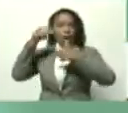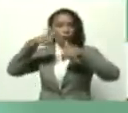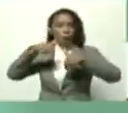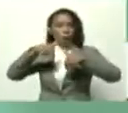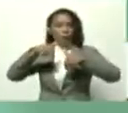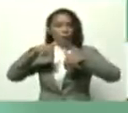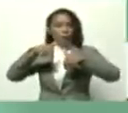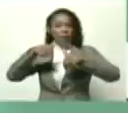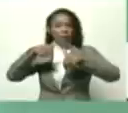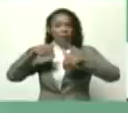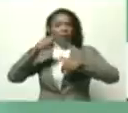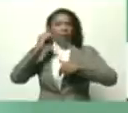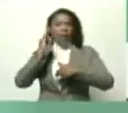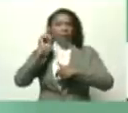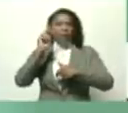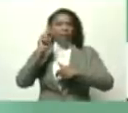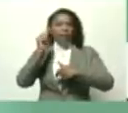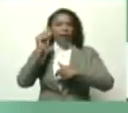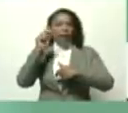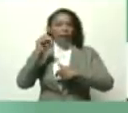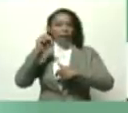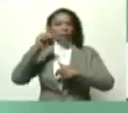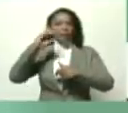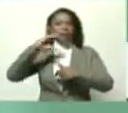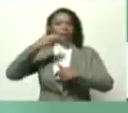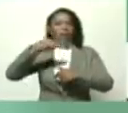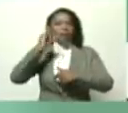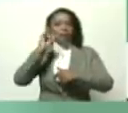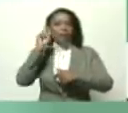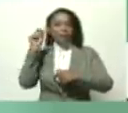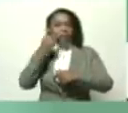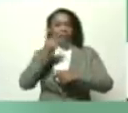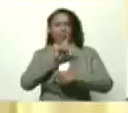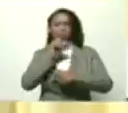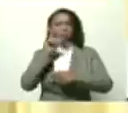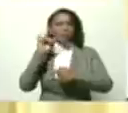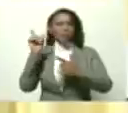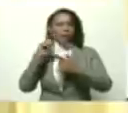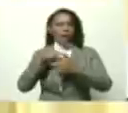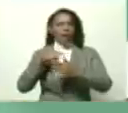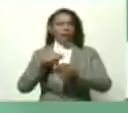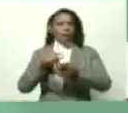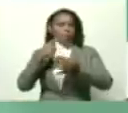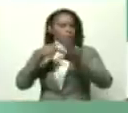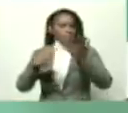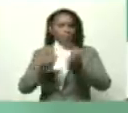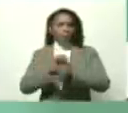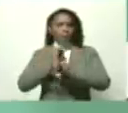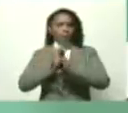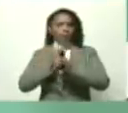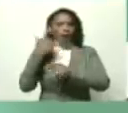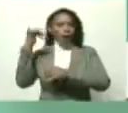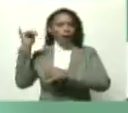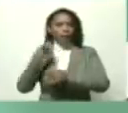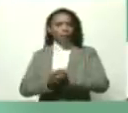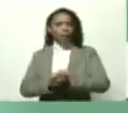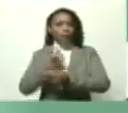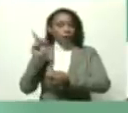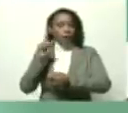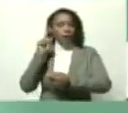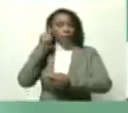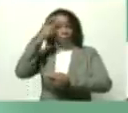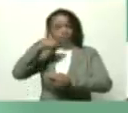de Ivánchiz, vean esa serie, es demasiado buena. Se llama Juanpis González, creo que se llama, en Netflix está. Y vean el personaje de Ivánchiz.